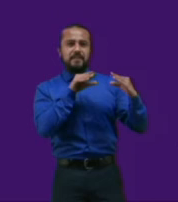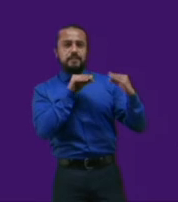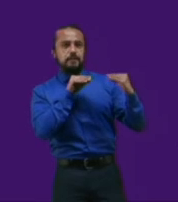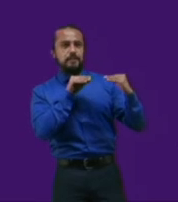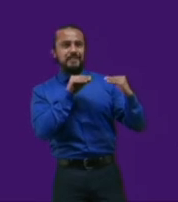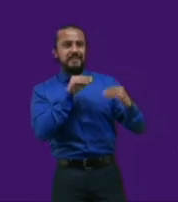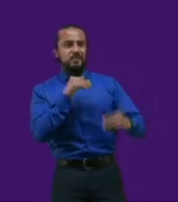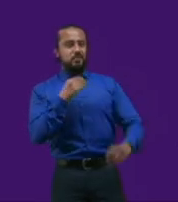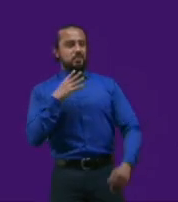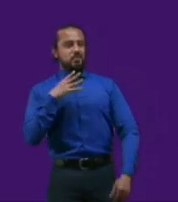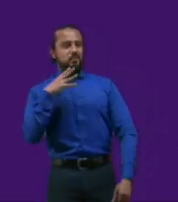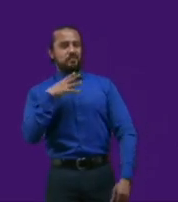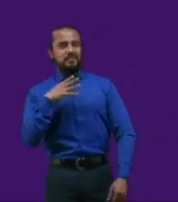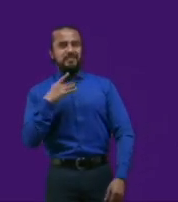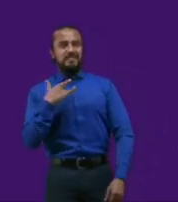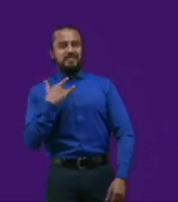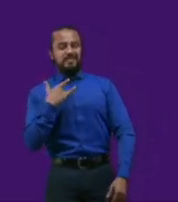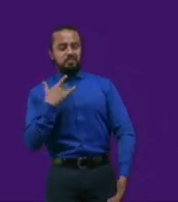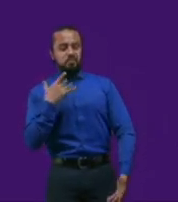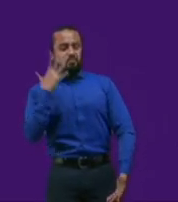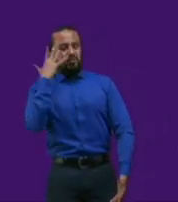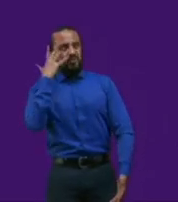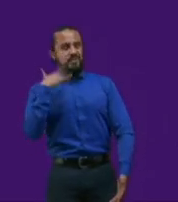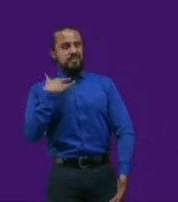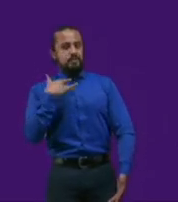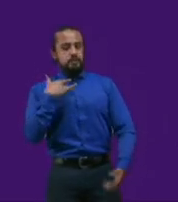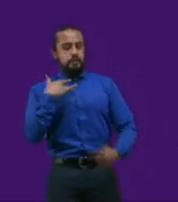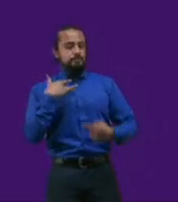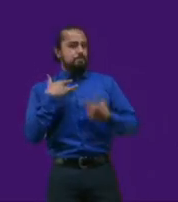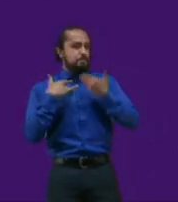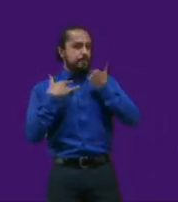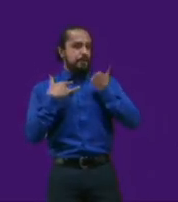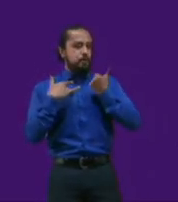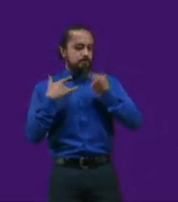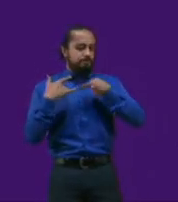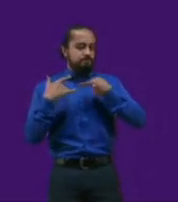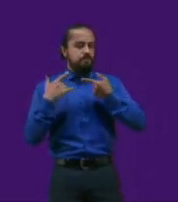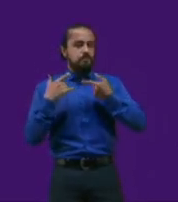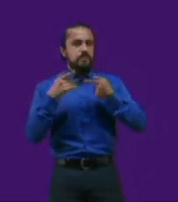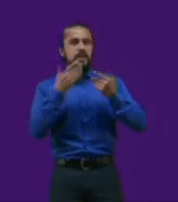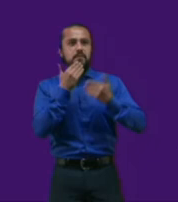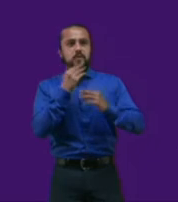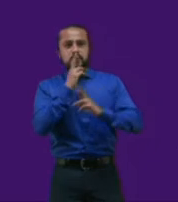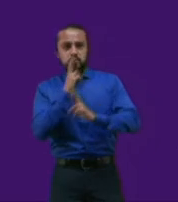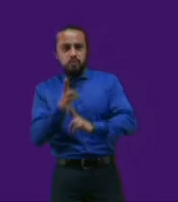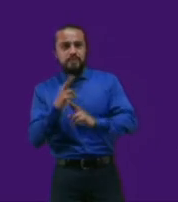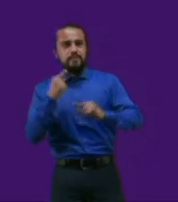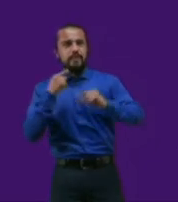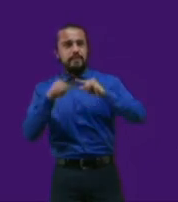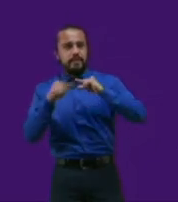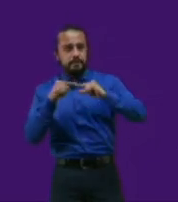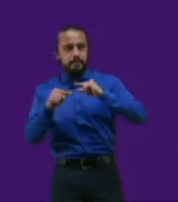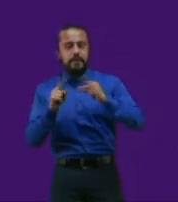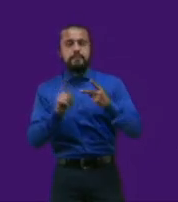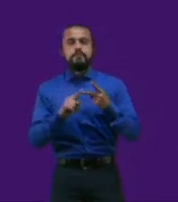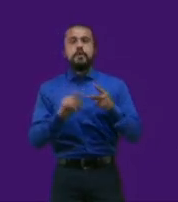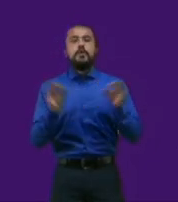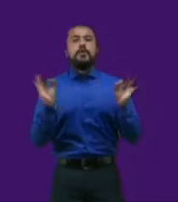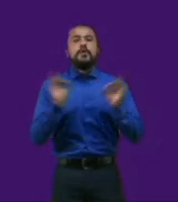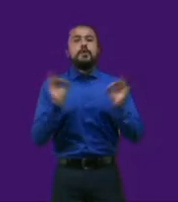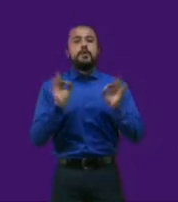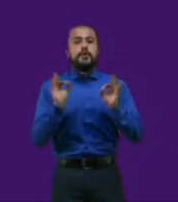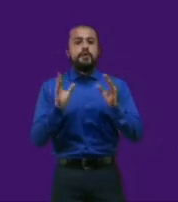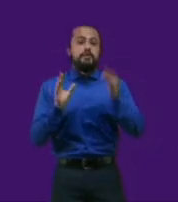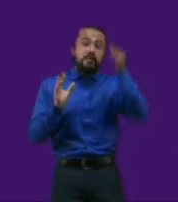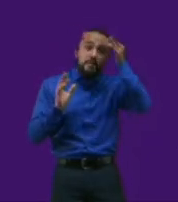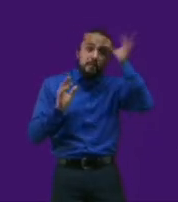esos fondos, ¿no? Tipo, por ejemplo, te responden el email, Tipo, por ejemplo, no sé,